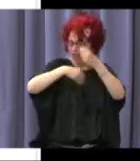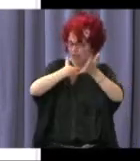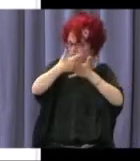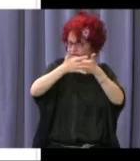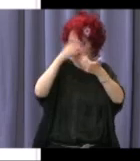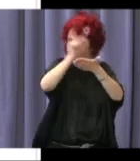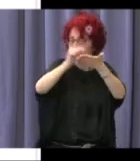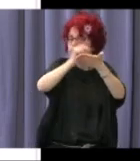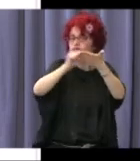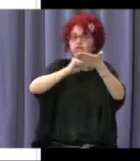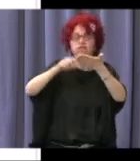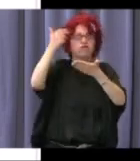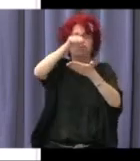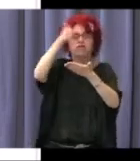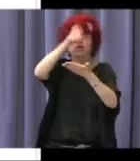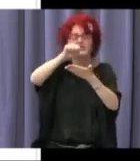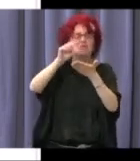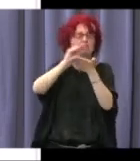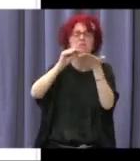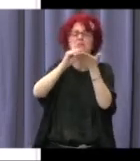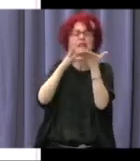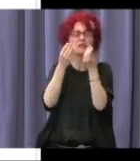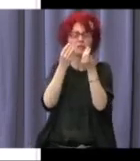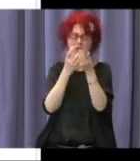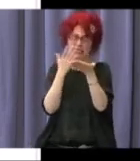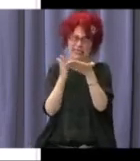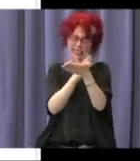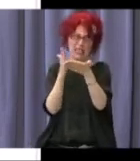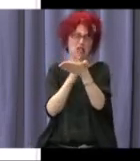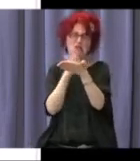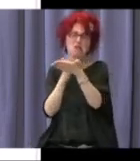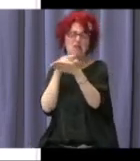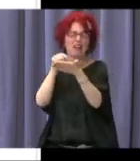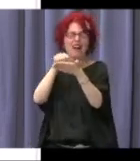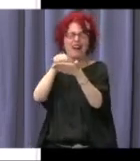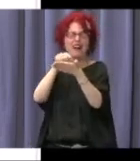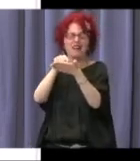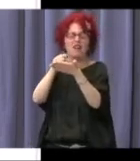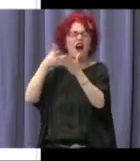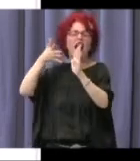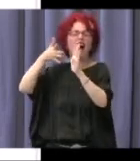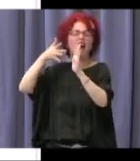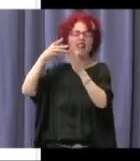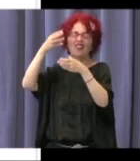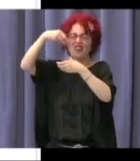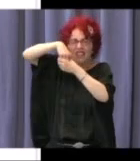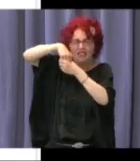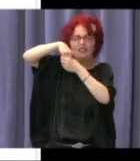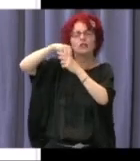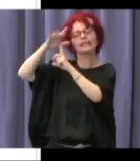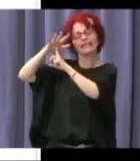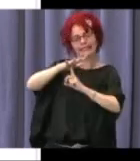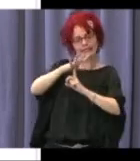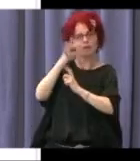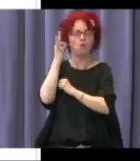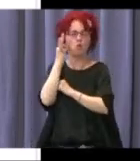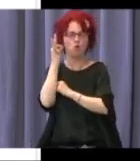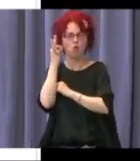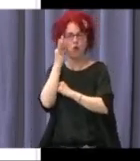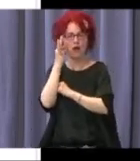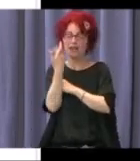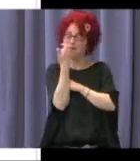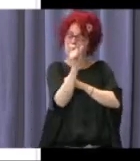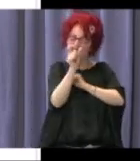diccionario. Y a veces los diccionarios heredan sexismo en las definiciones y hacen definiciones que no son